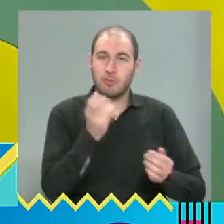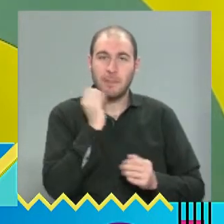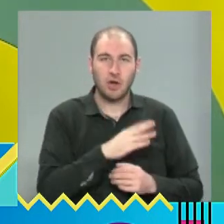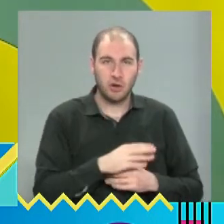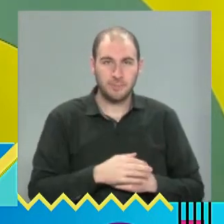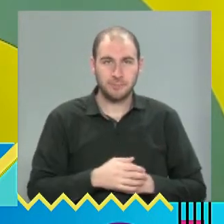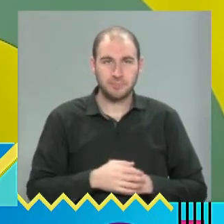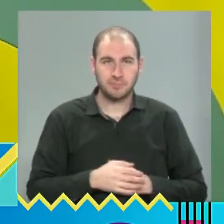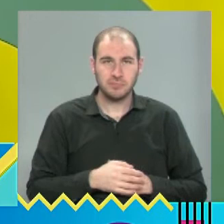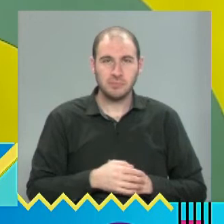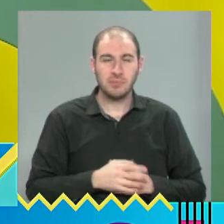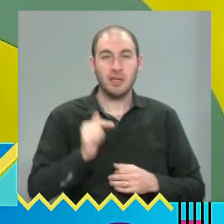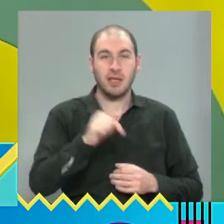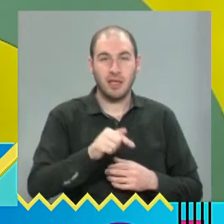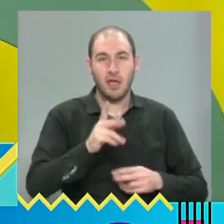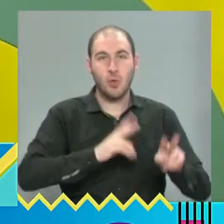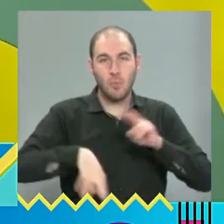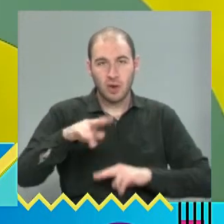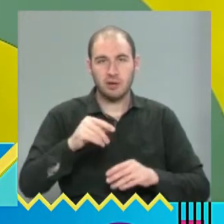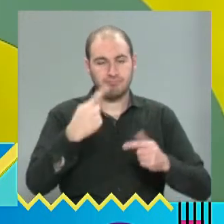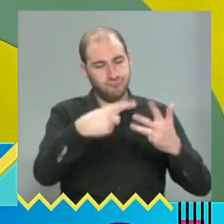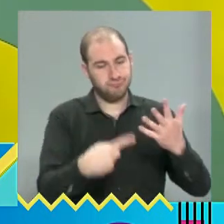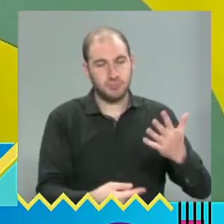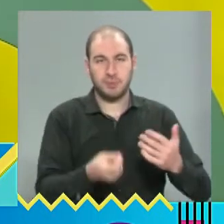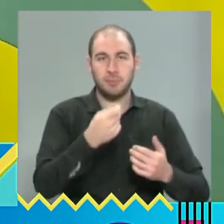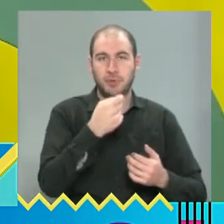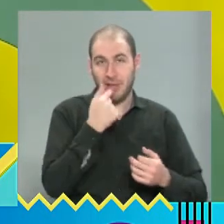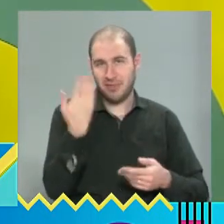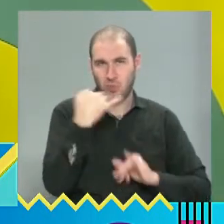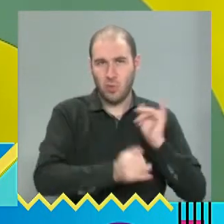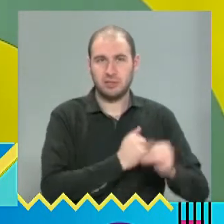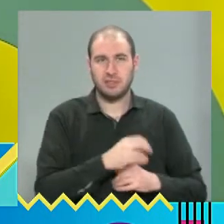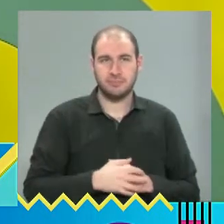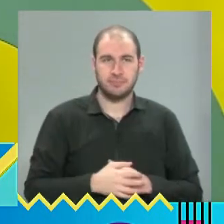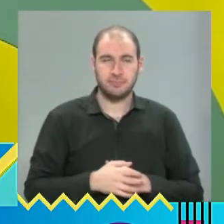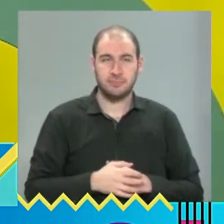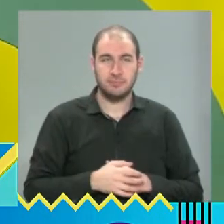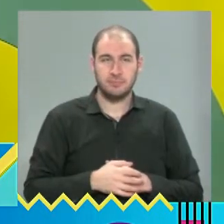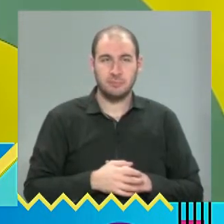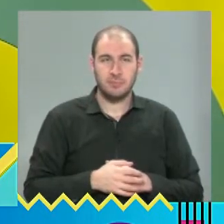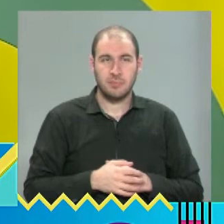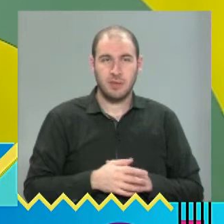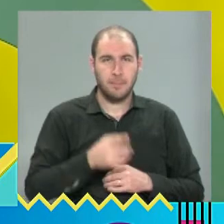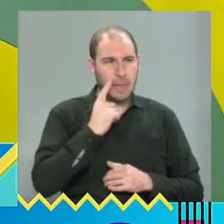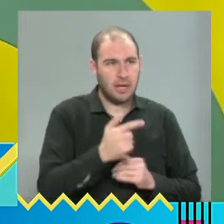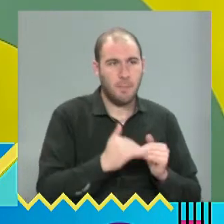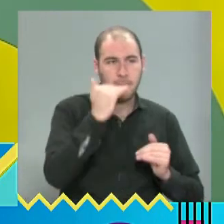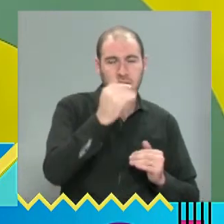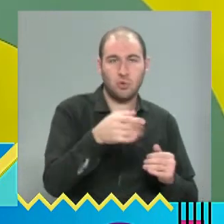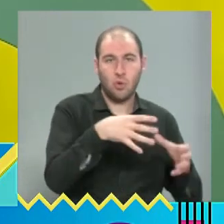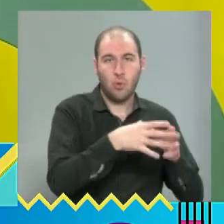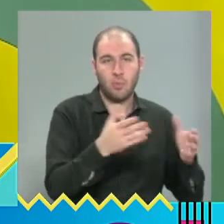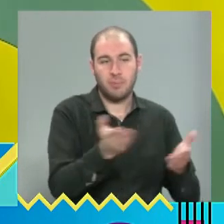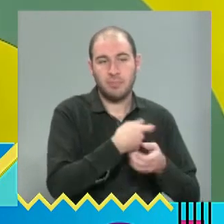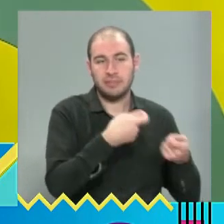es buscar. Hay opciones de, bueno, como te decía, están con más riesgo, están los fondos